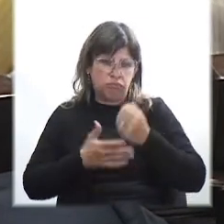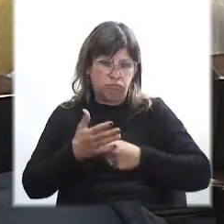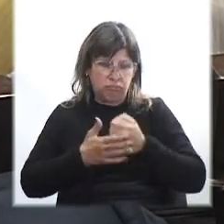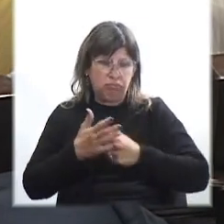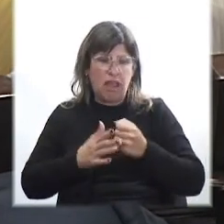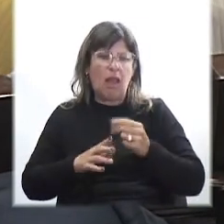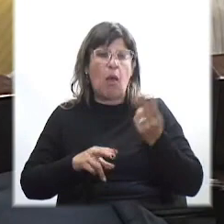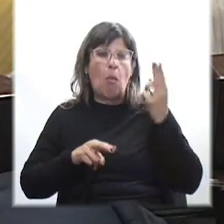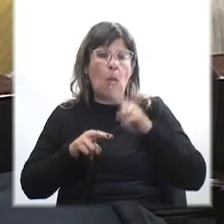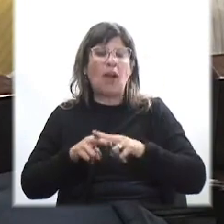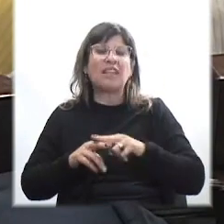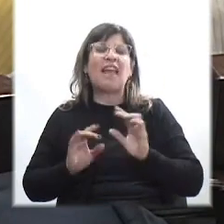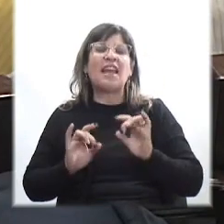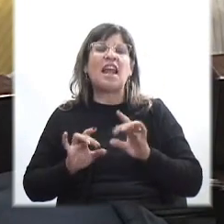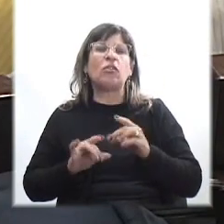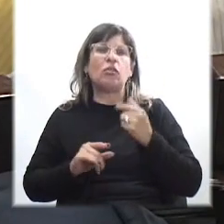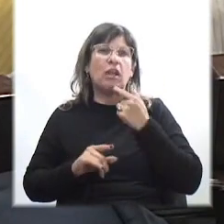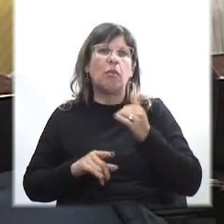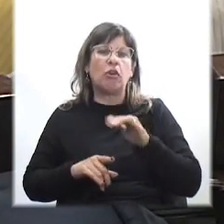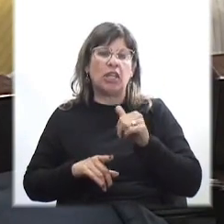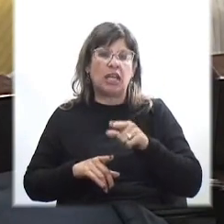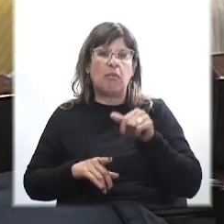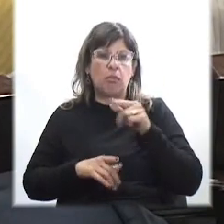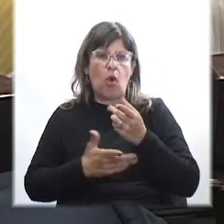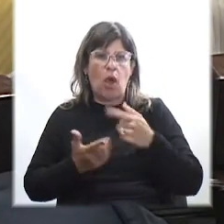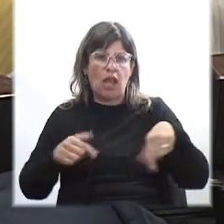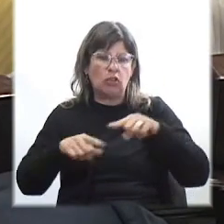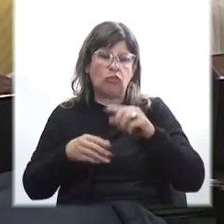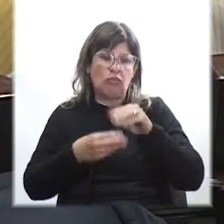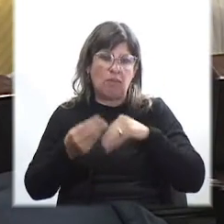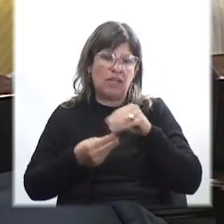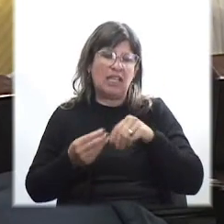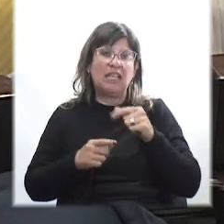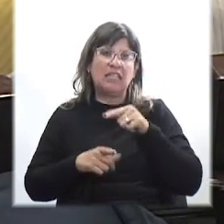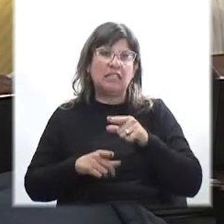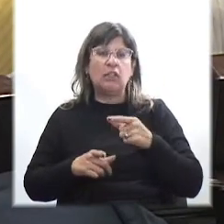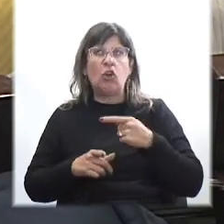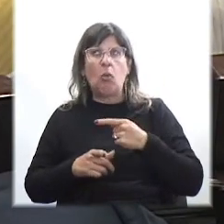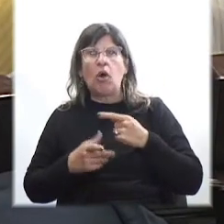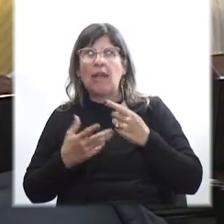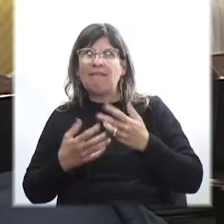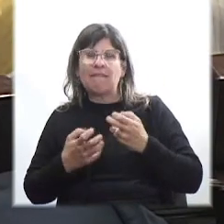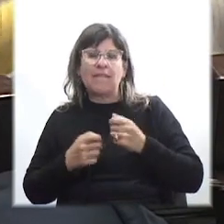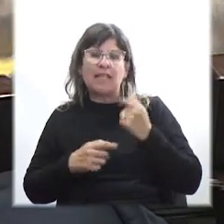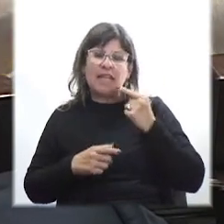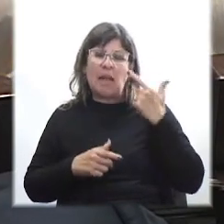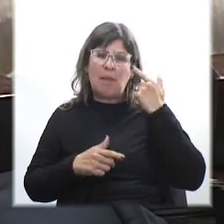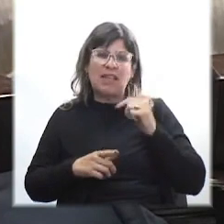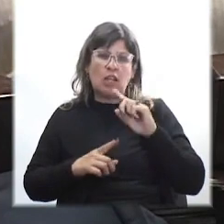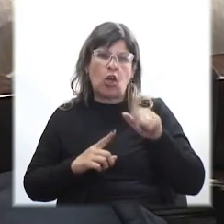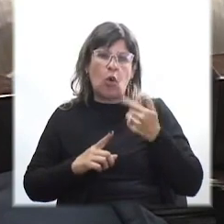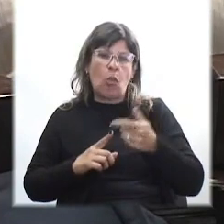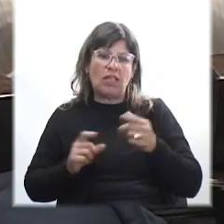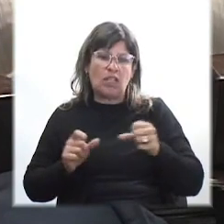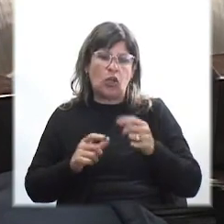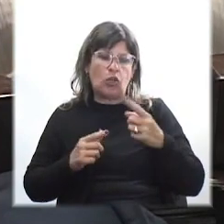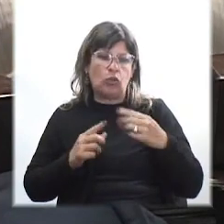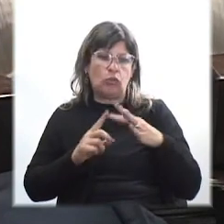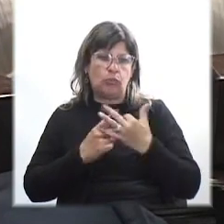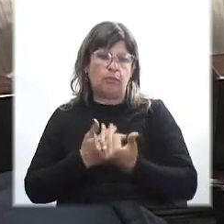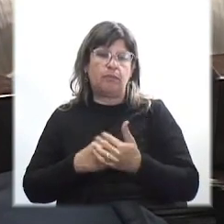coraje habrían muerto de muerte natural, dando un ejemplo a sus semejantes, serán más bien tentadas de matarse como hacen otros a su